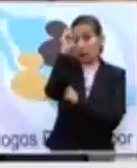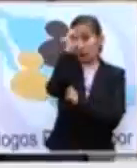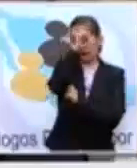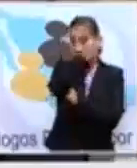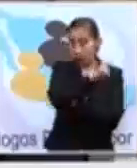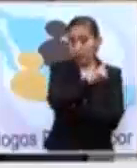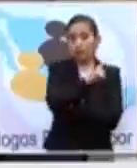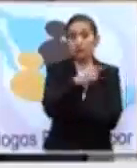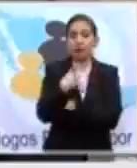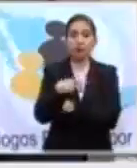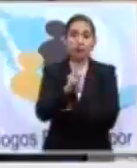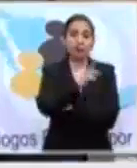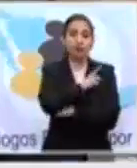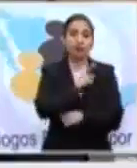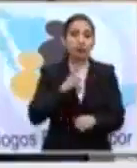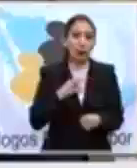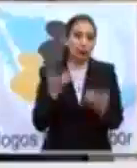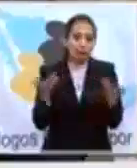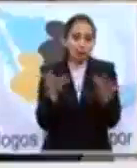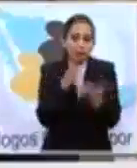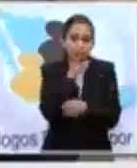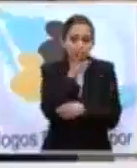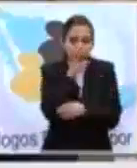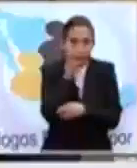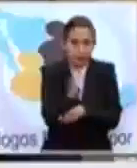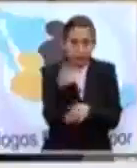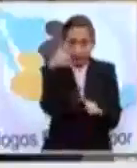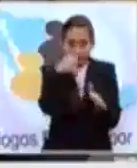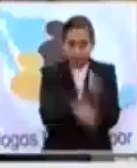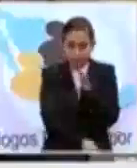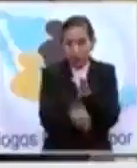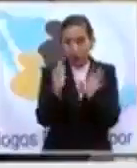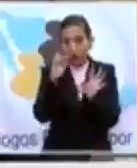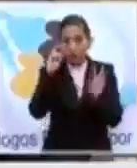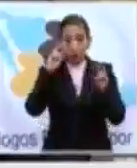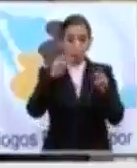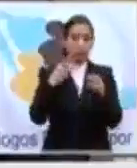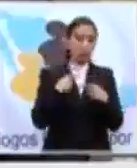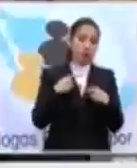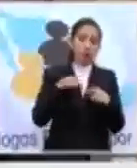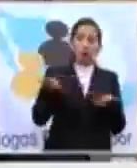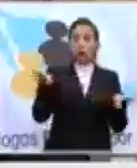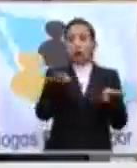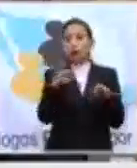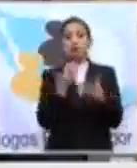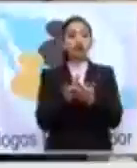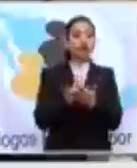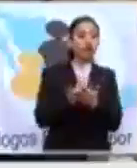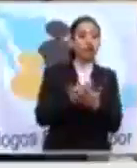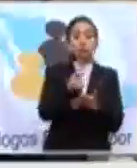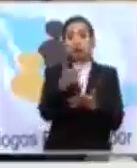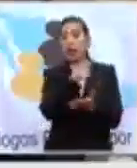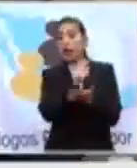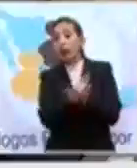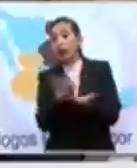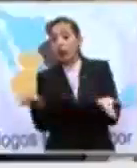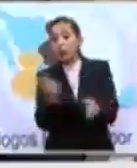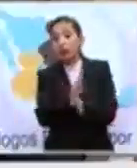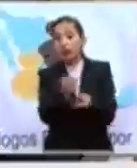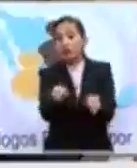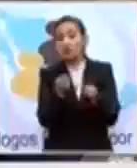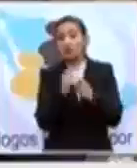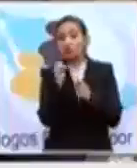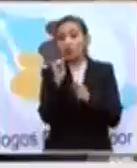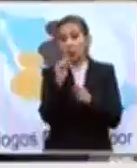pero debemos tratar de hacerlo a fondo, dada la expectativa que la población tiene de que estas reformas traigan